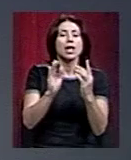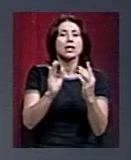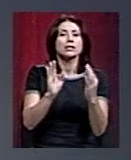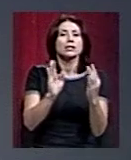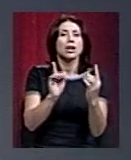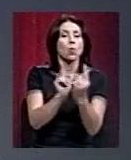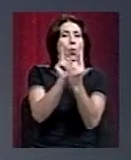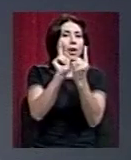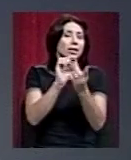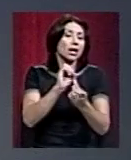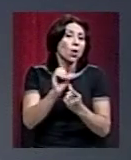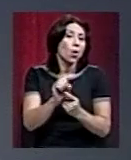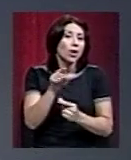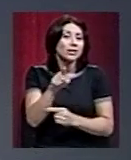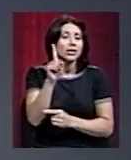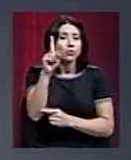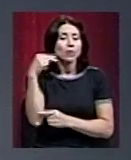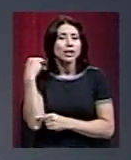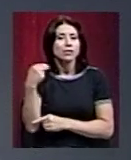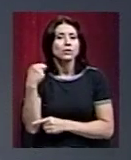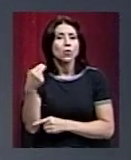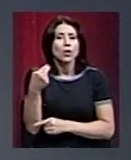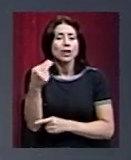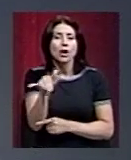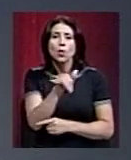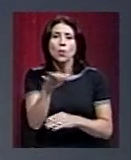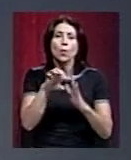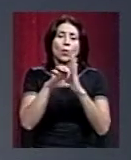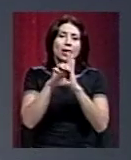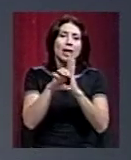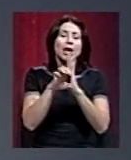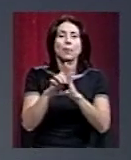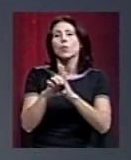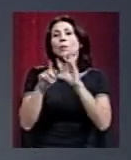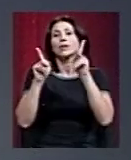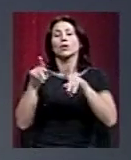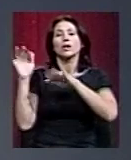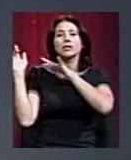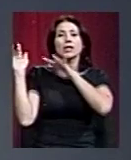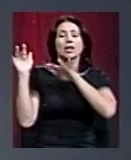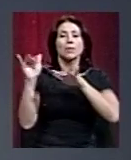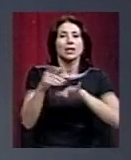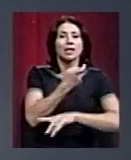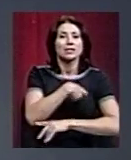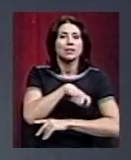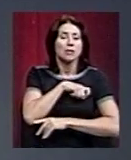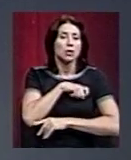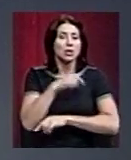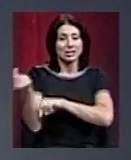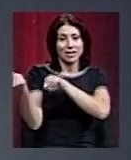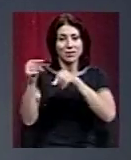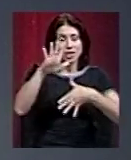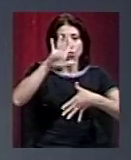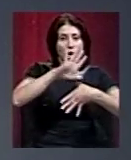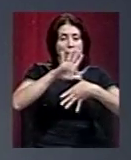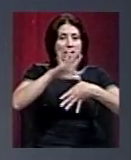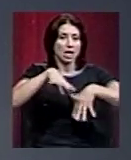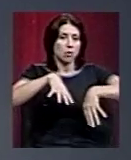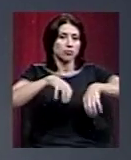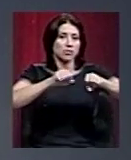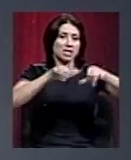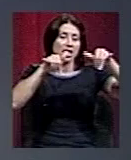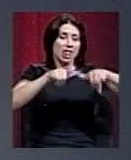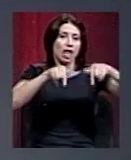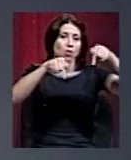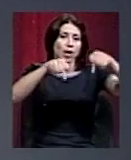una historia como la de los emigrantes españoles a América, que ya se quedaron aquí y que ya